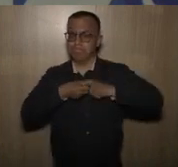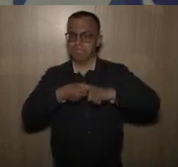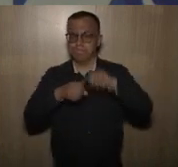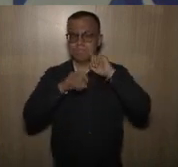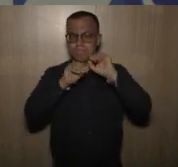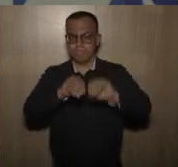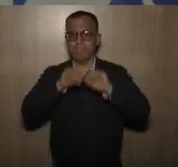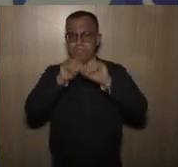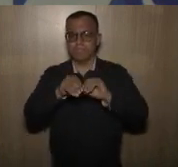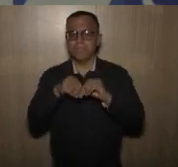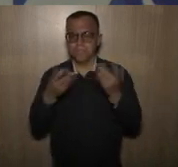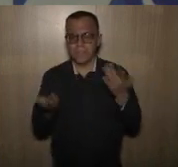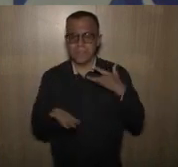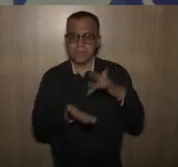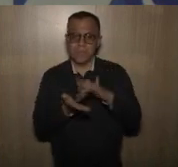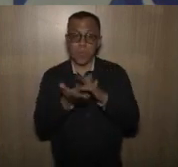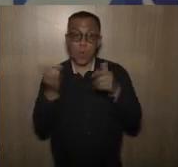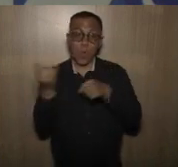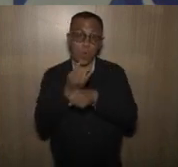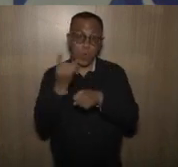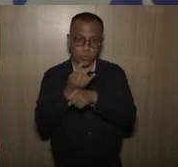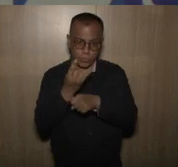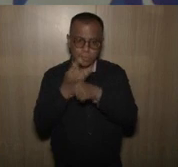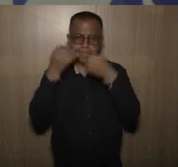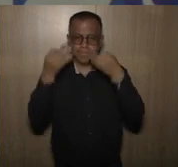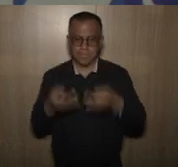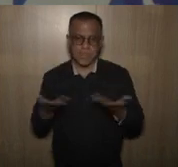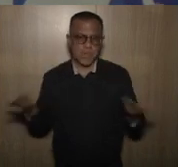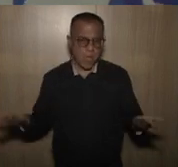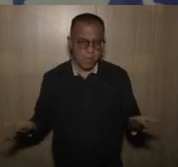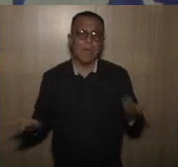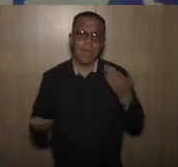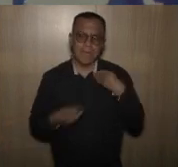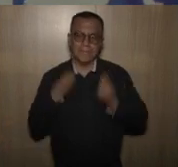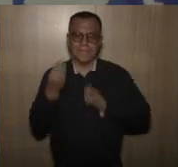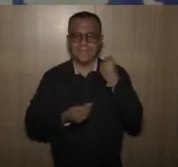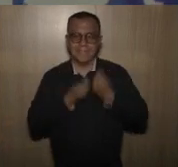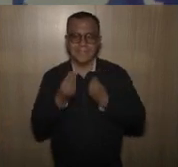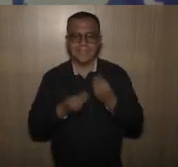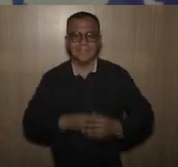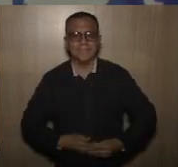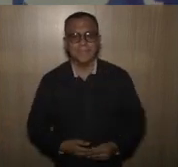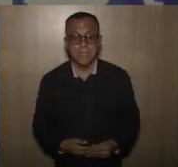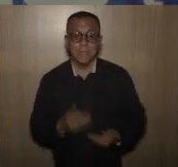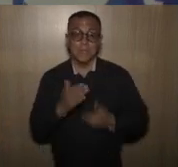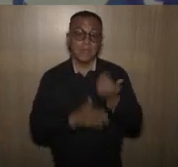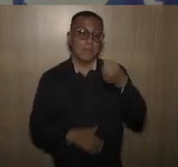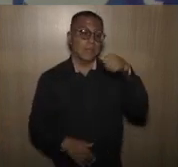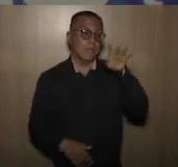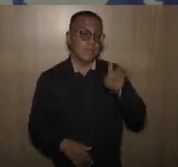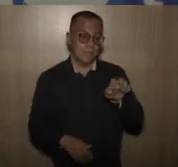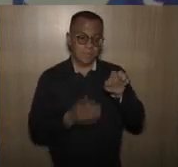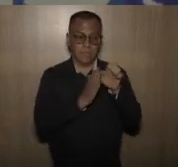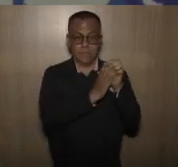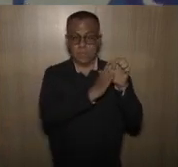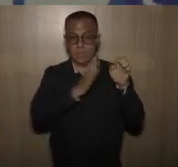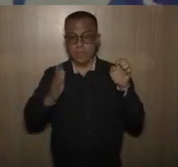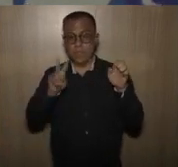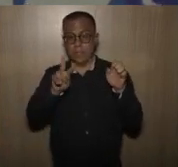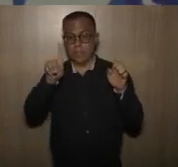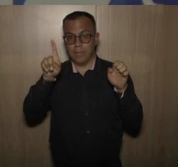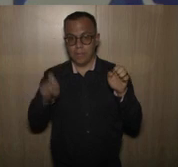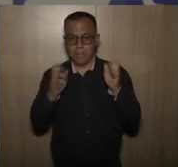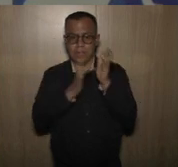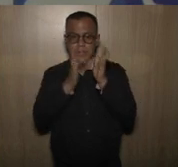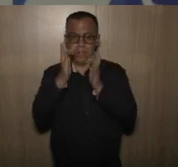talleres de capacitación sobre el uso de la plataforma, los cuales se realizarán del 19 al 26